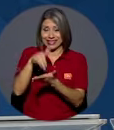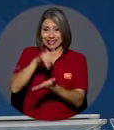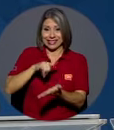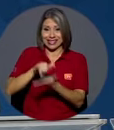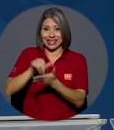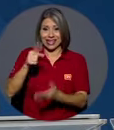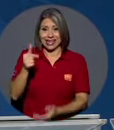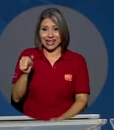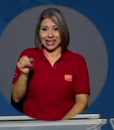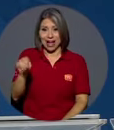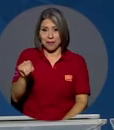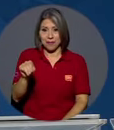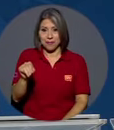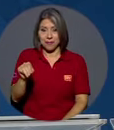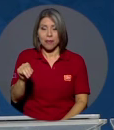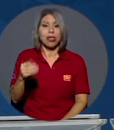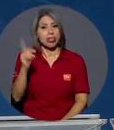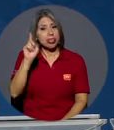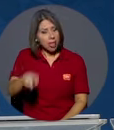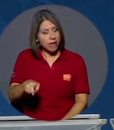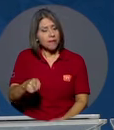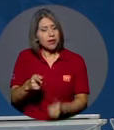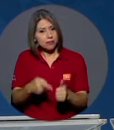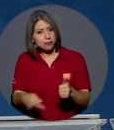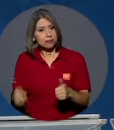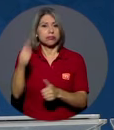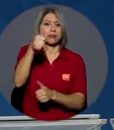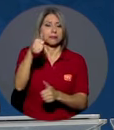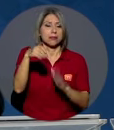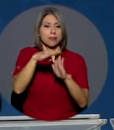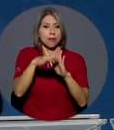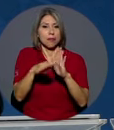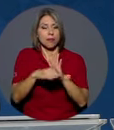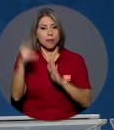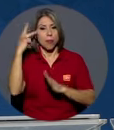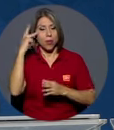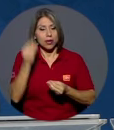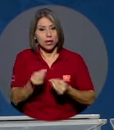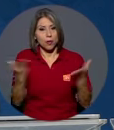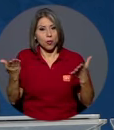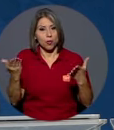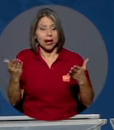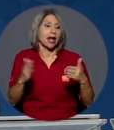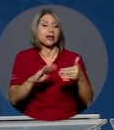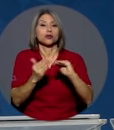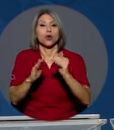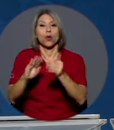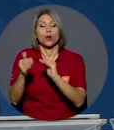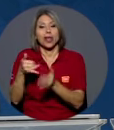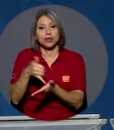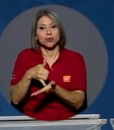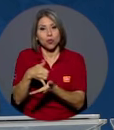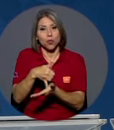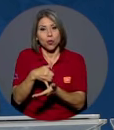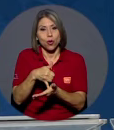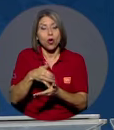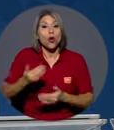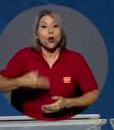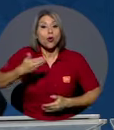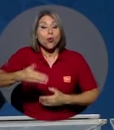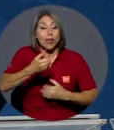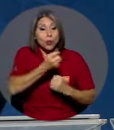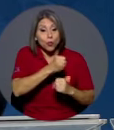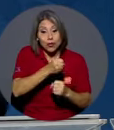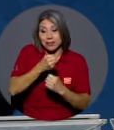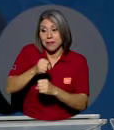una atención como política pública, tiene que ser prioritario. ¿Verdad? Son comunidades bastante vulnerables. Cuando los gobiernos